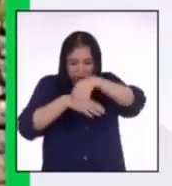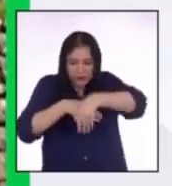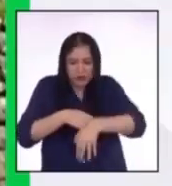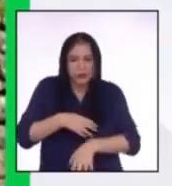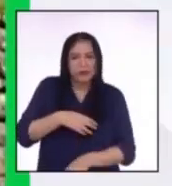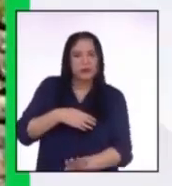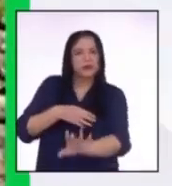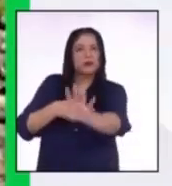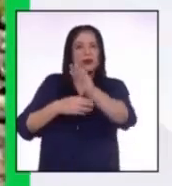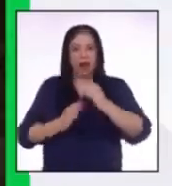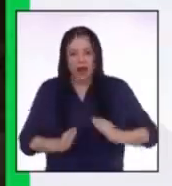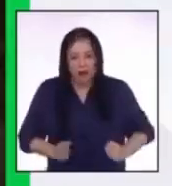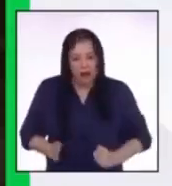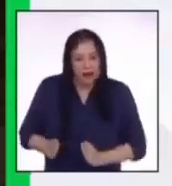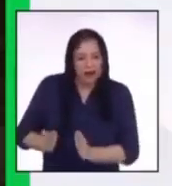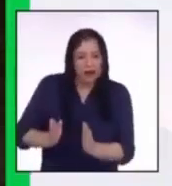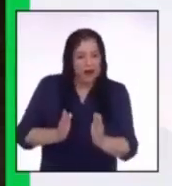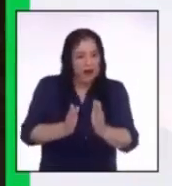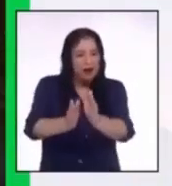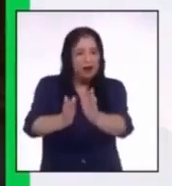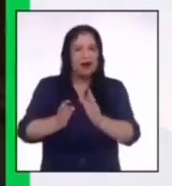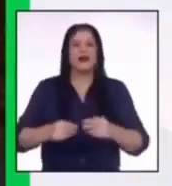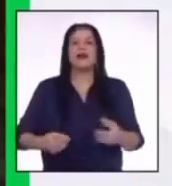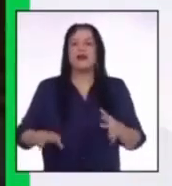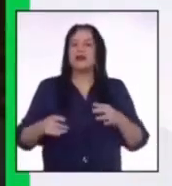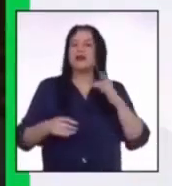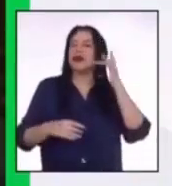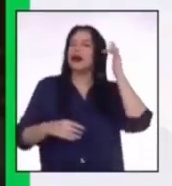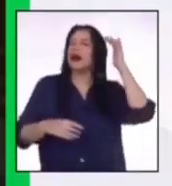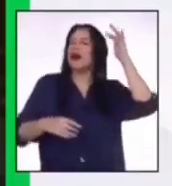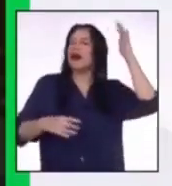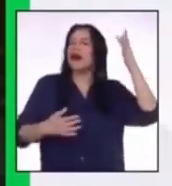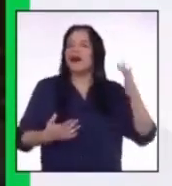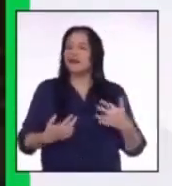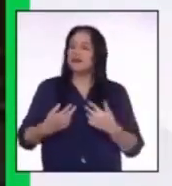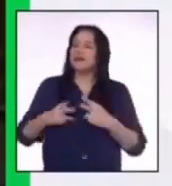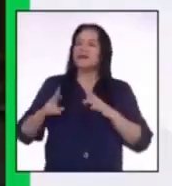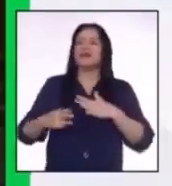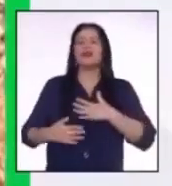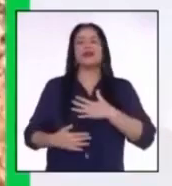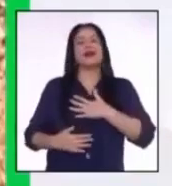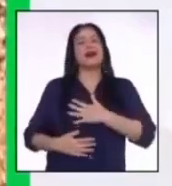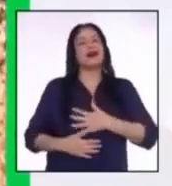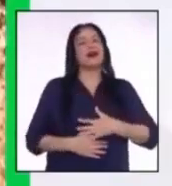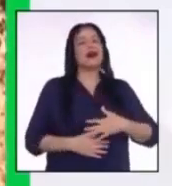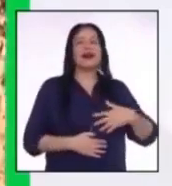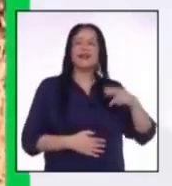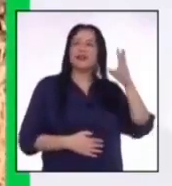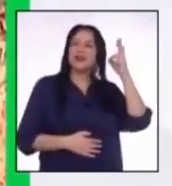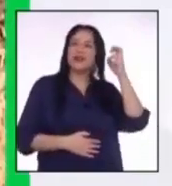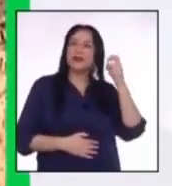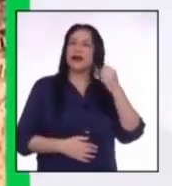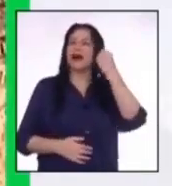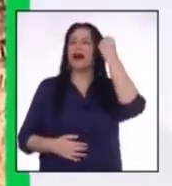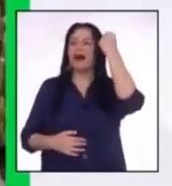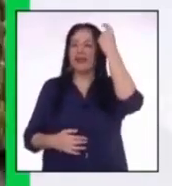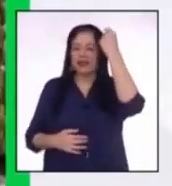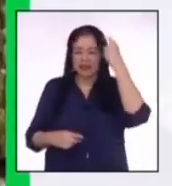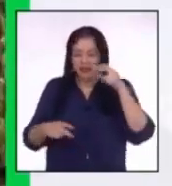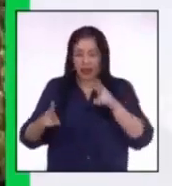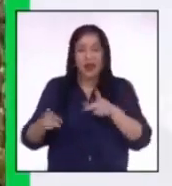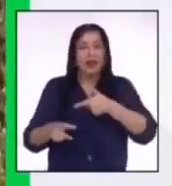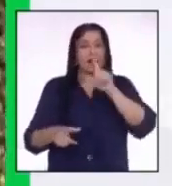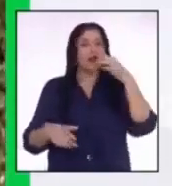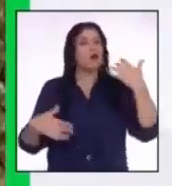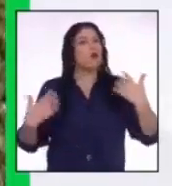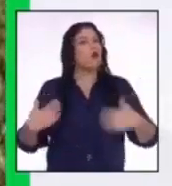fuentes y andenes y con su murmullo encanta a nuestro corazón para comprender que el agua